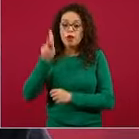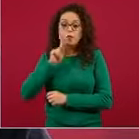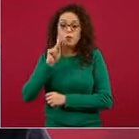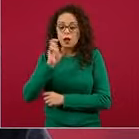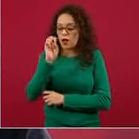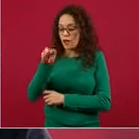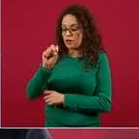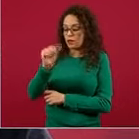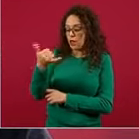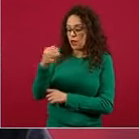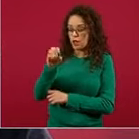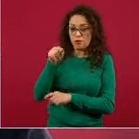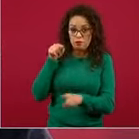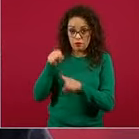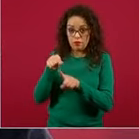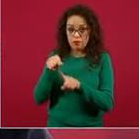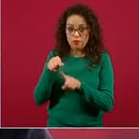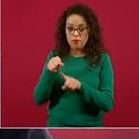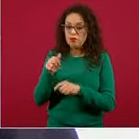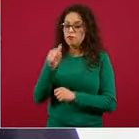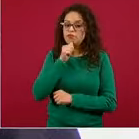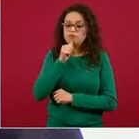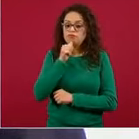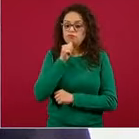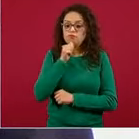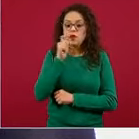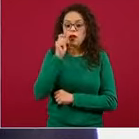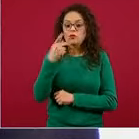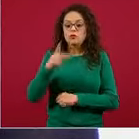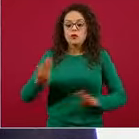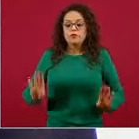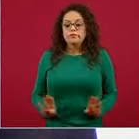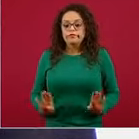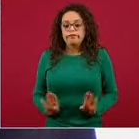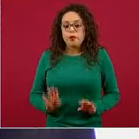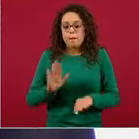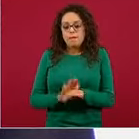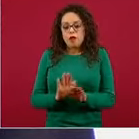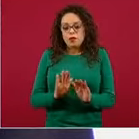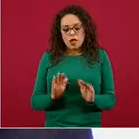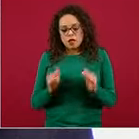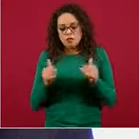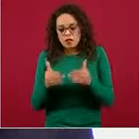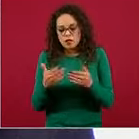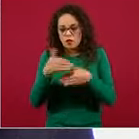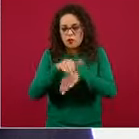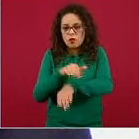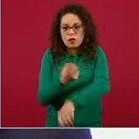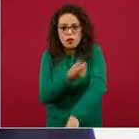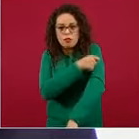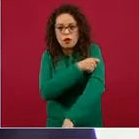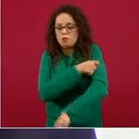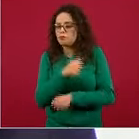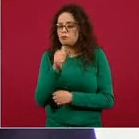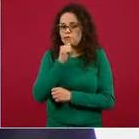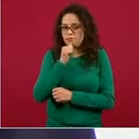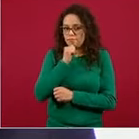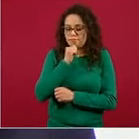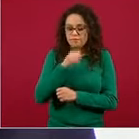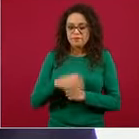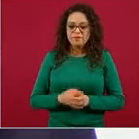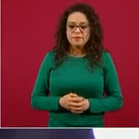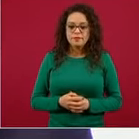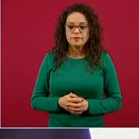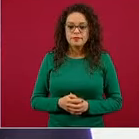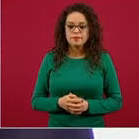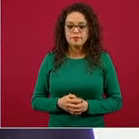tal todavía no se refiere a características, digamos, específicas de la vacuna en el sentido